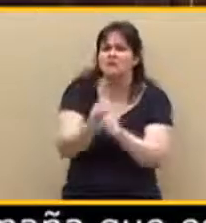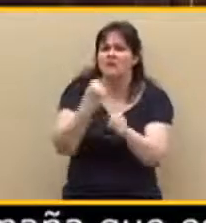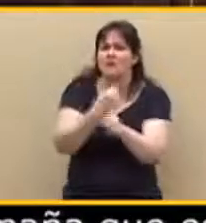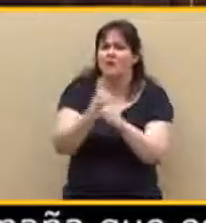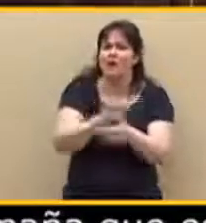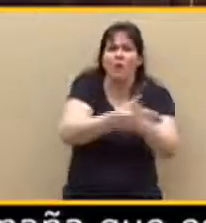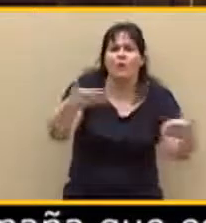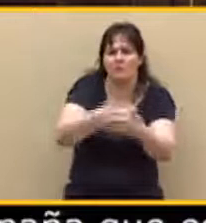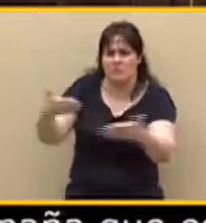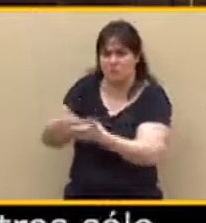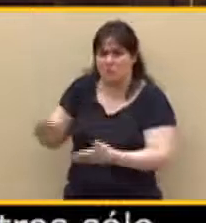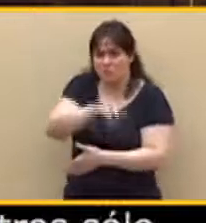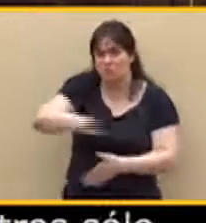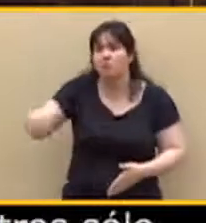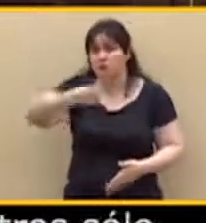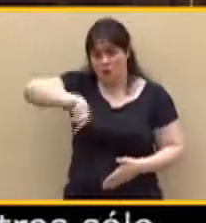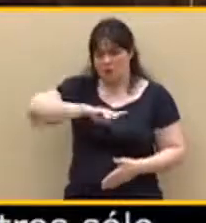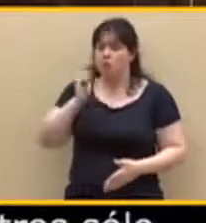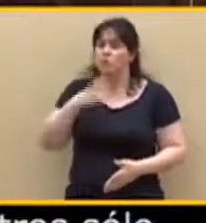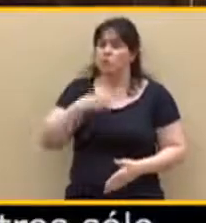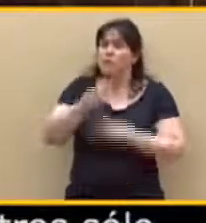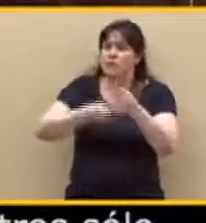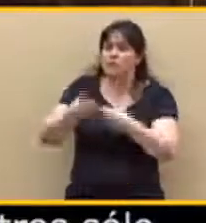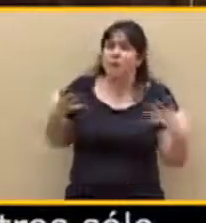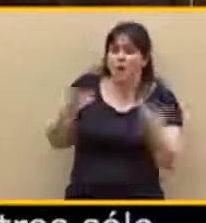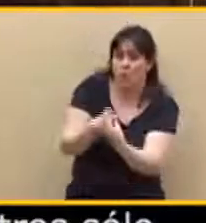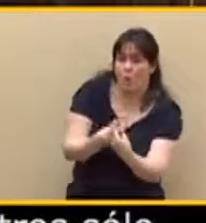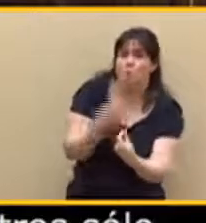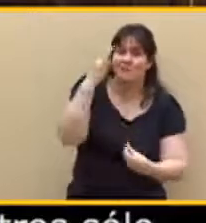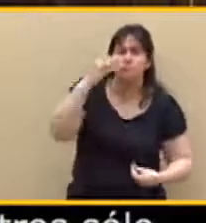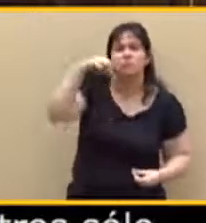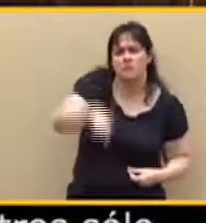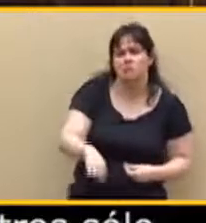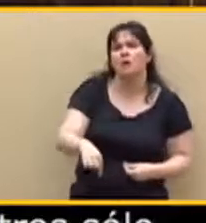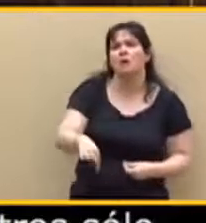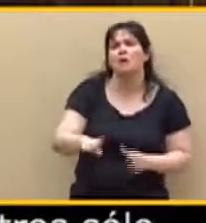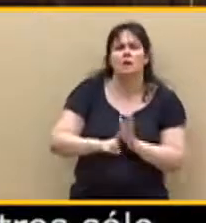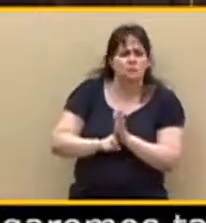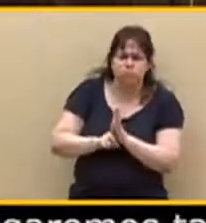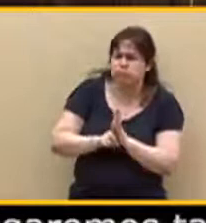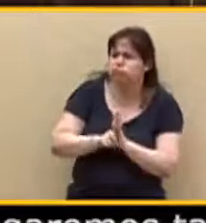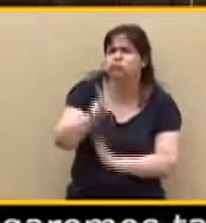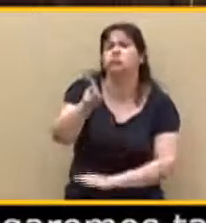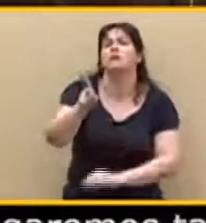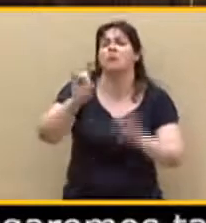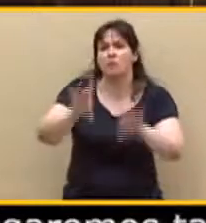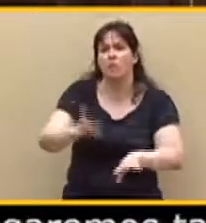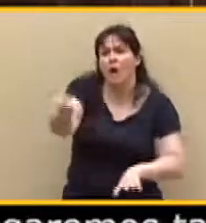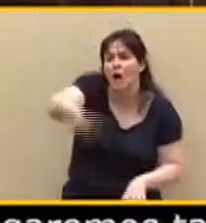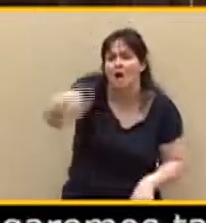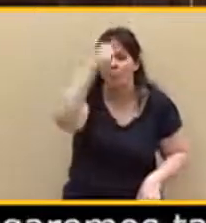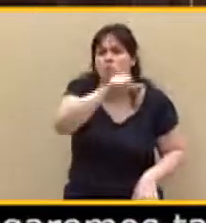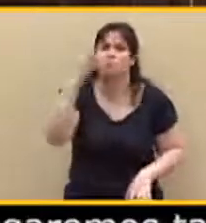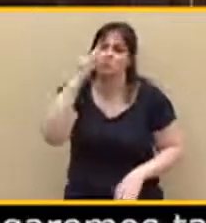vamos a poder hacer juntos. Nosotras aquí llegaremos tan lejos como vosotros y vosotras queráis que